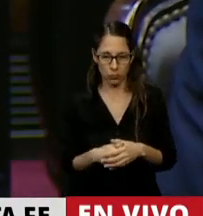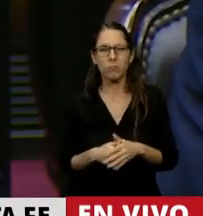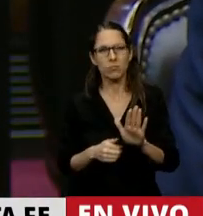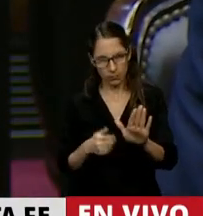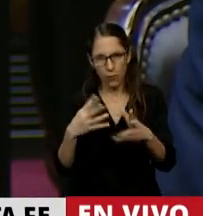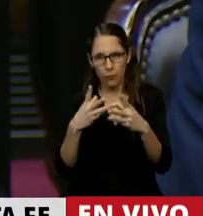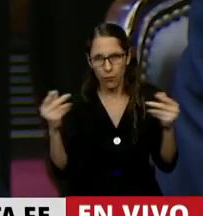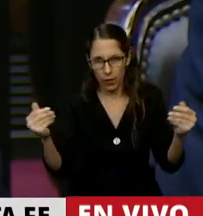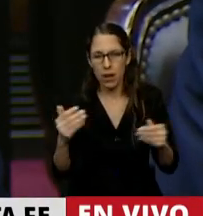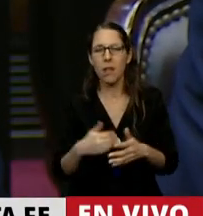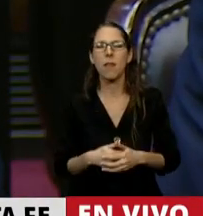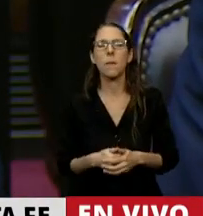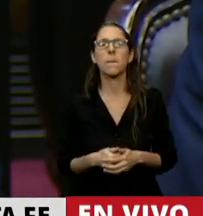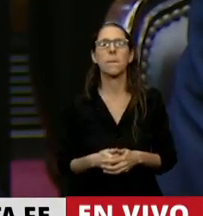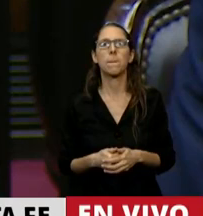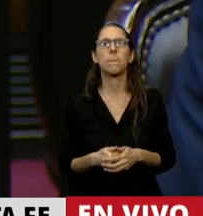señor presidente,